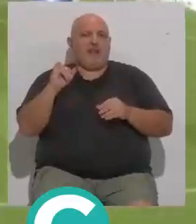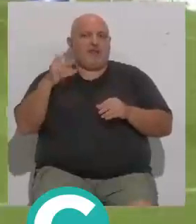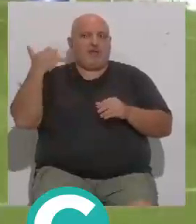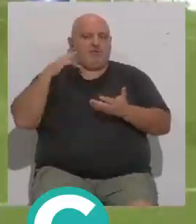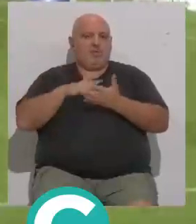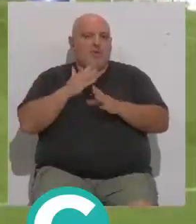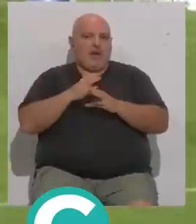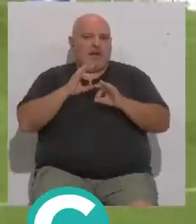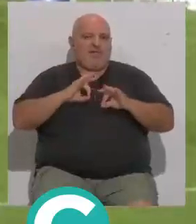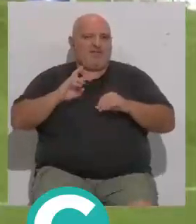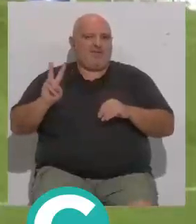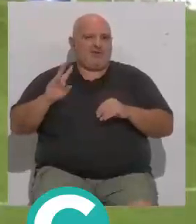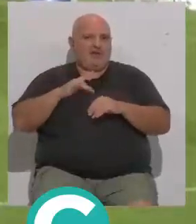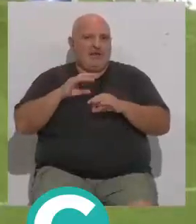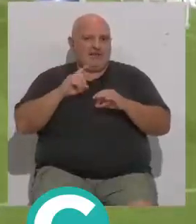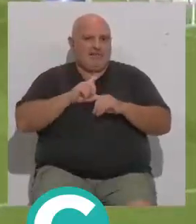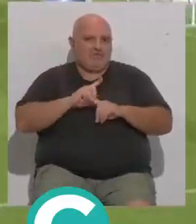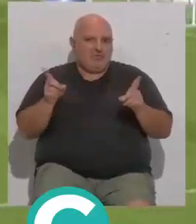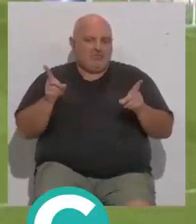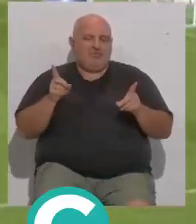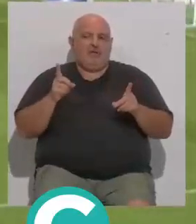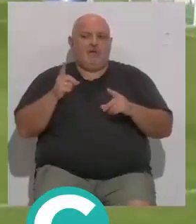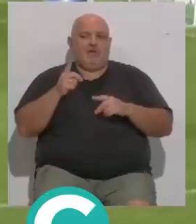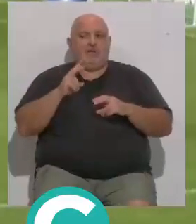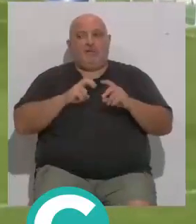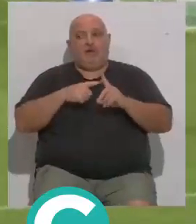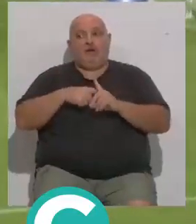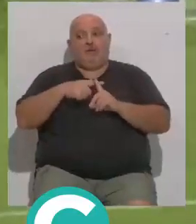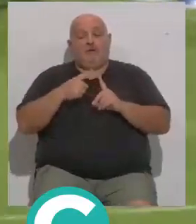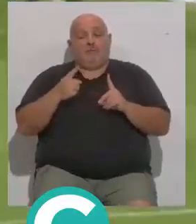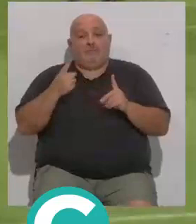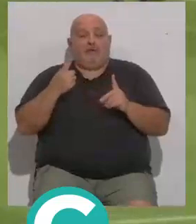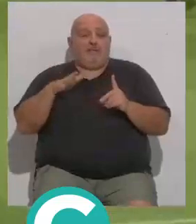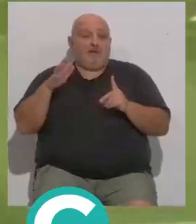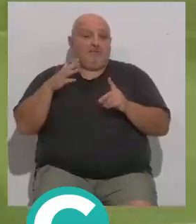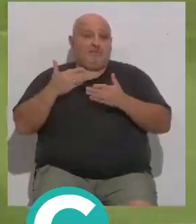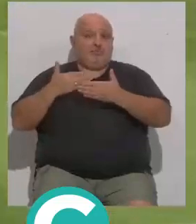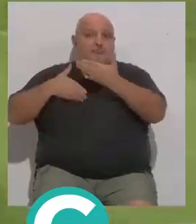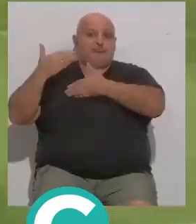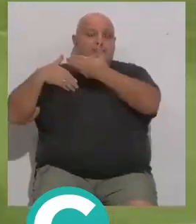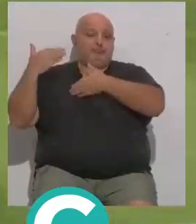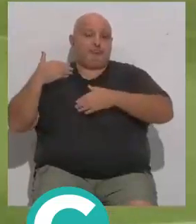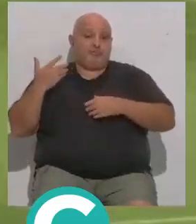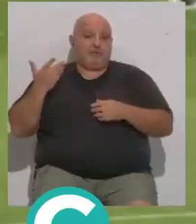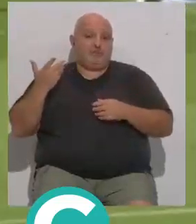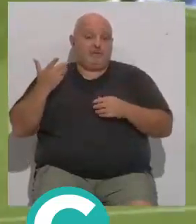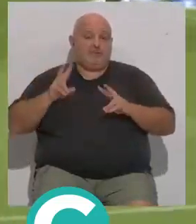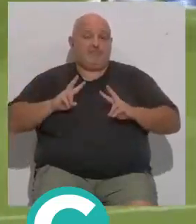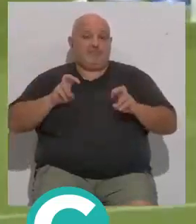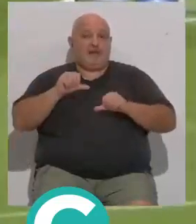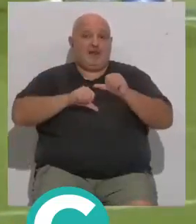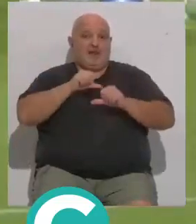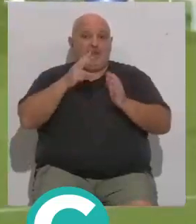en Pucela. Y lo importante es que todos vayan cogiendo el nivel que ya demostraron en temporadas anteriores, porque en este inicio de